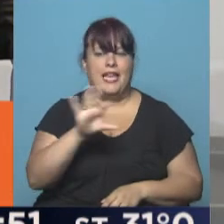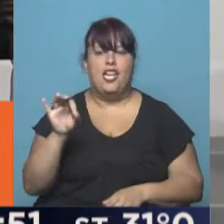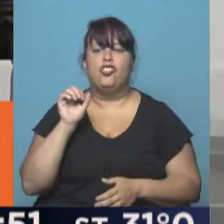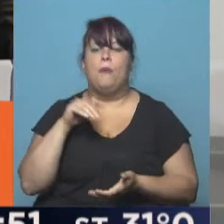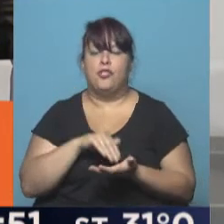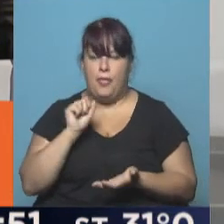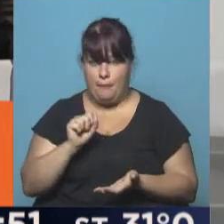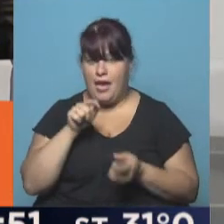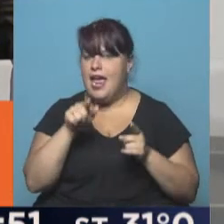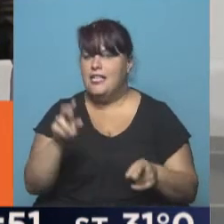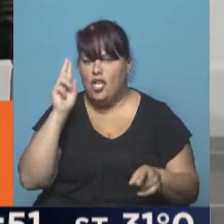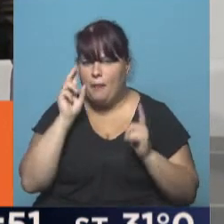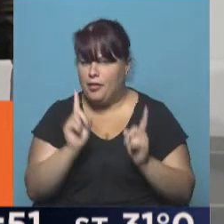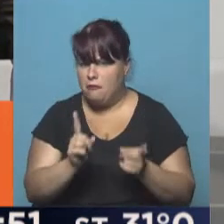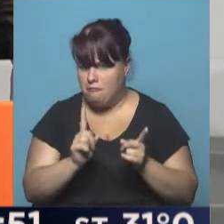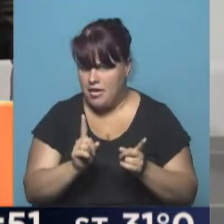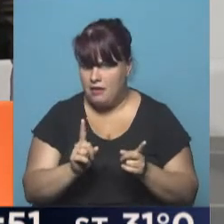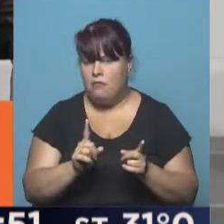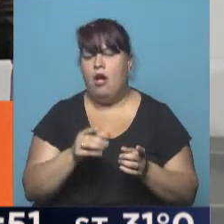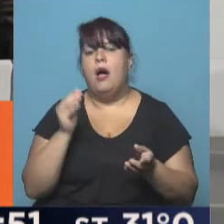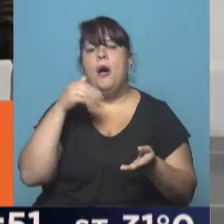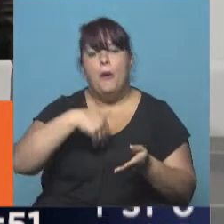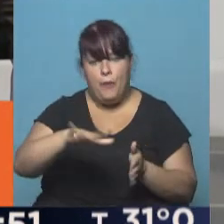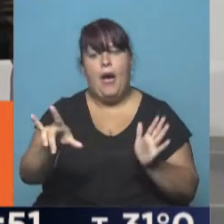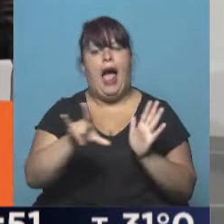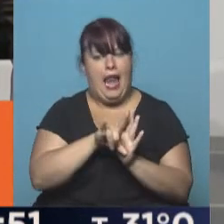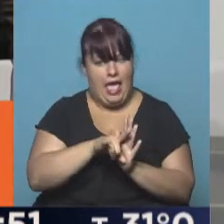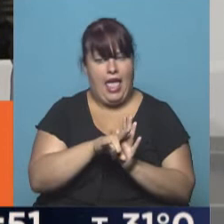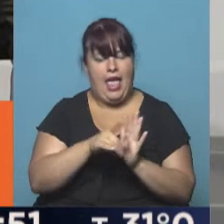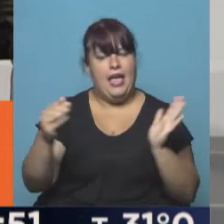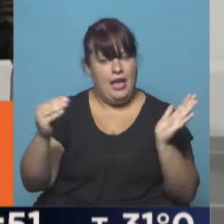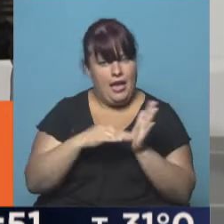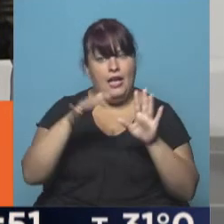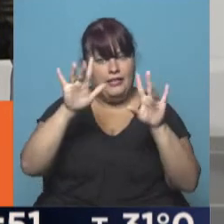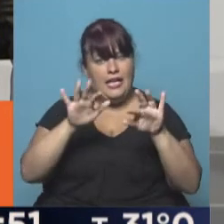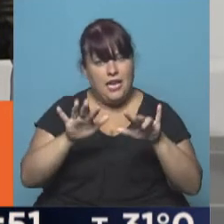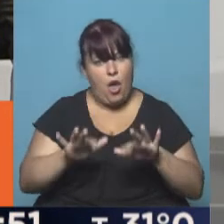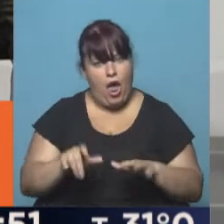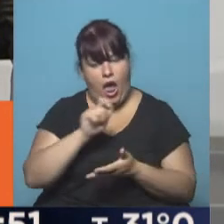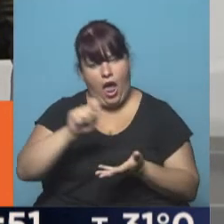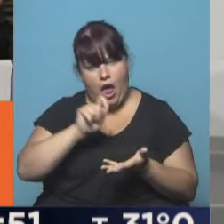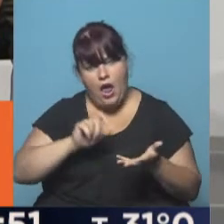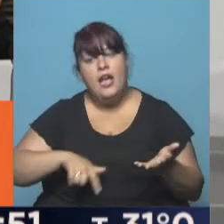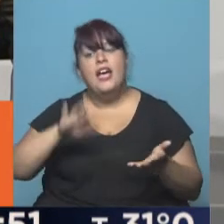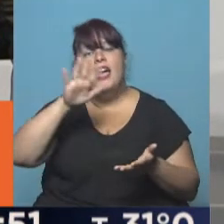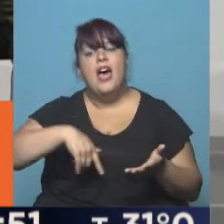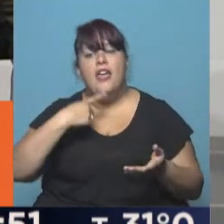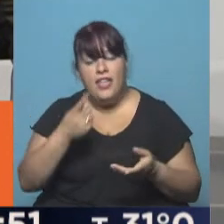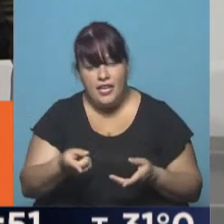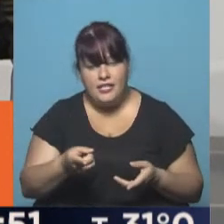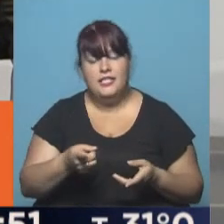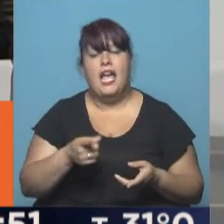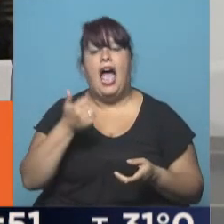millones de pesos. Eso se respetó, va a estar en la ley que se está redactando, donde va a decir que con